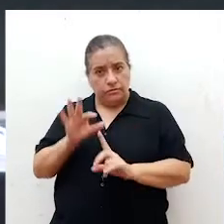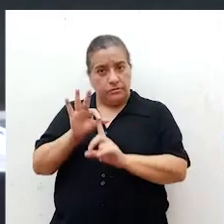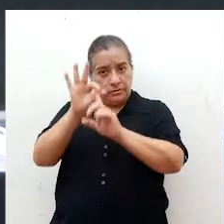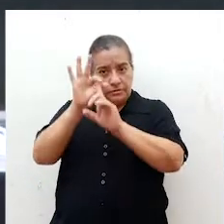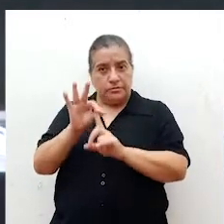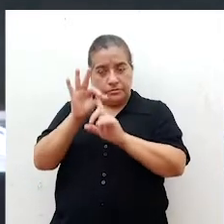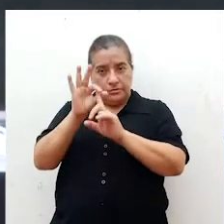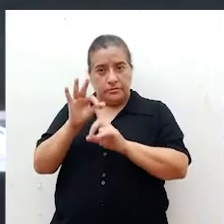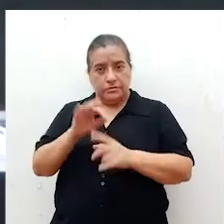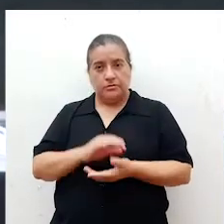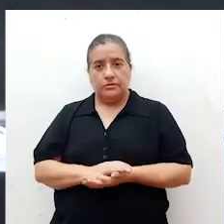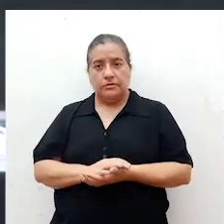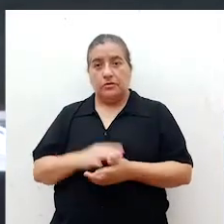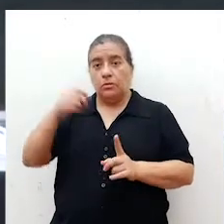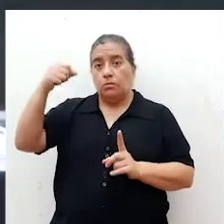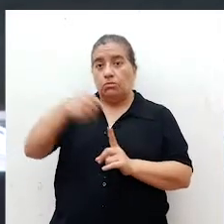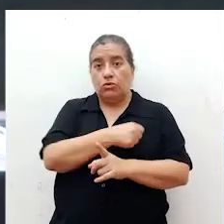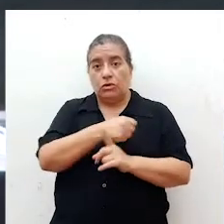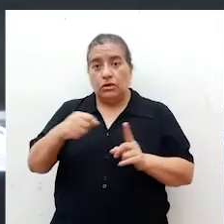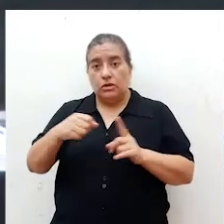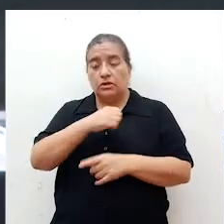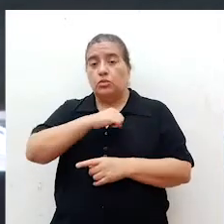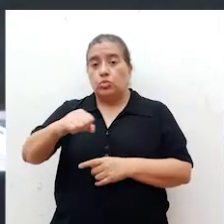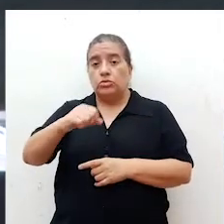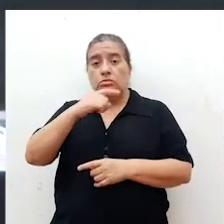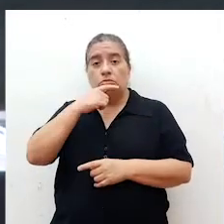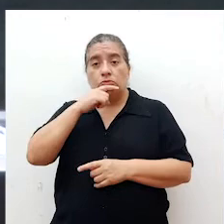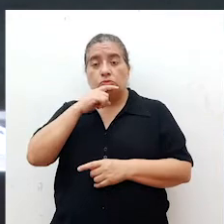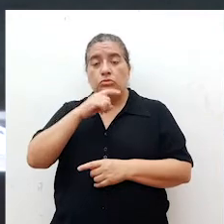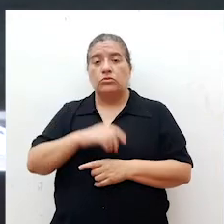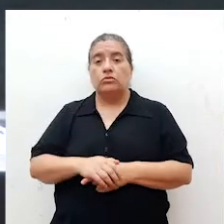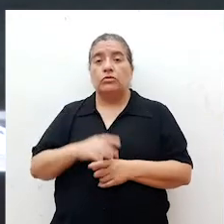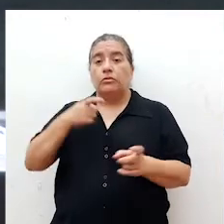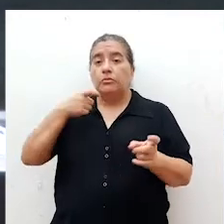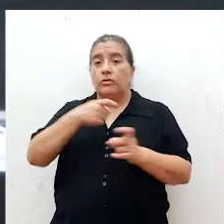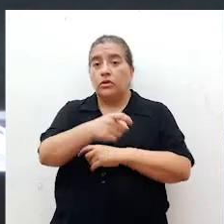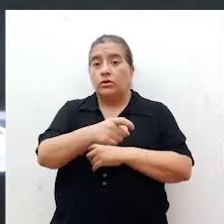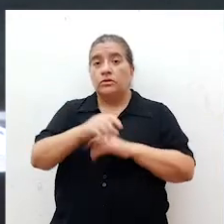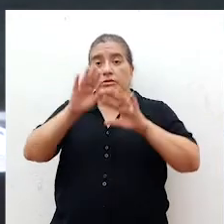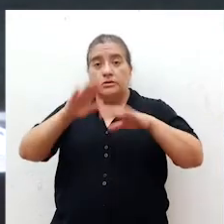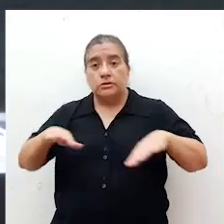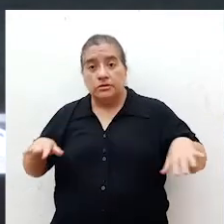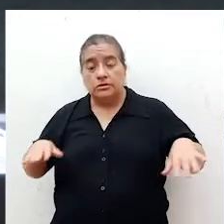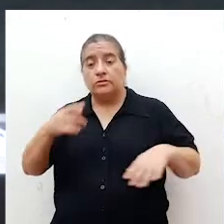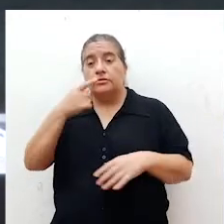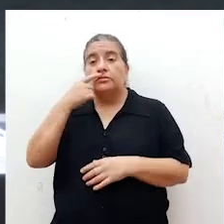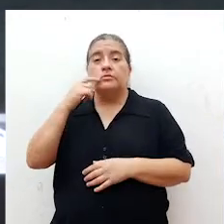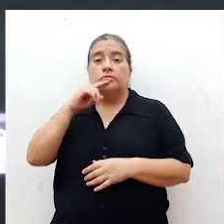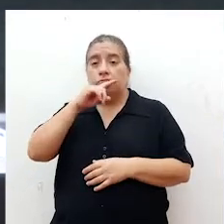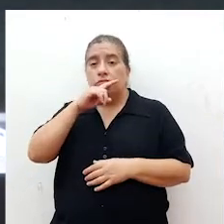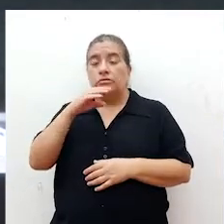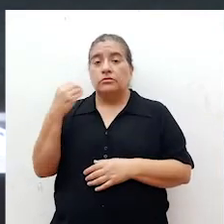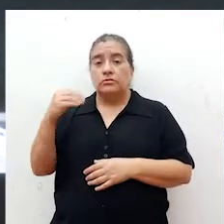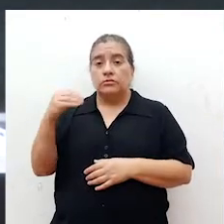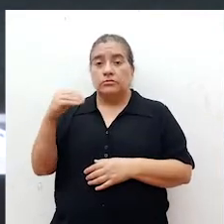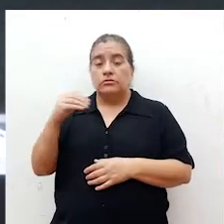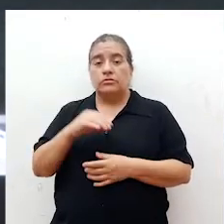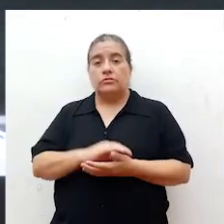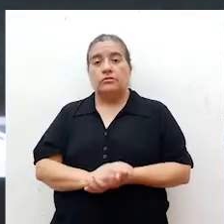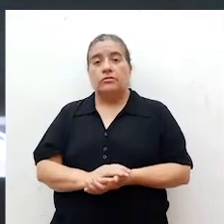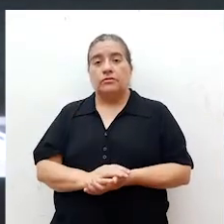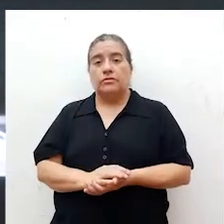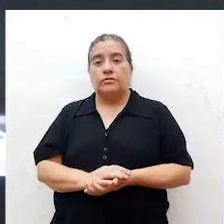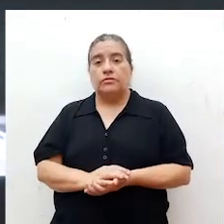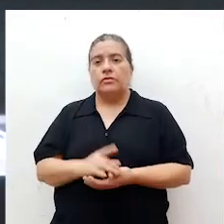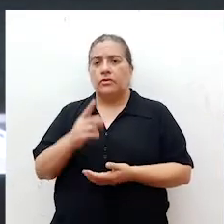Empezaremos por lo último. Nosotros tenemos un informe especial sobre violencia contra la mujer, sobre violencia contra